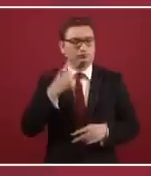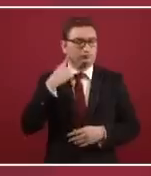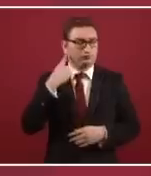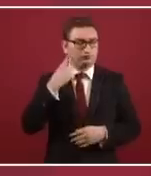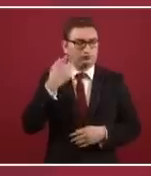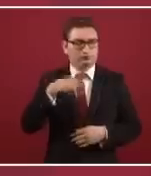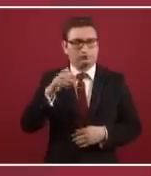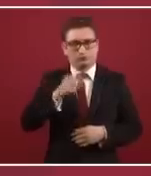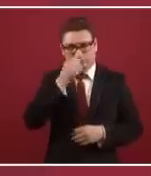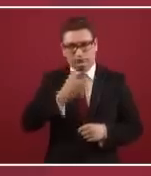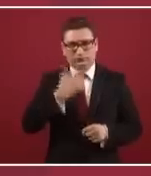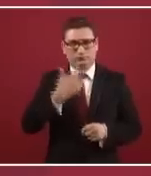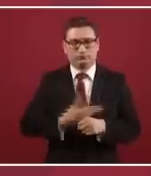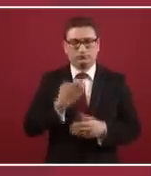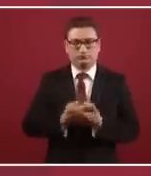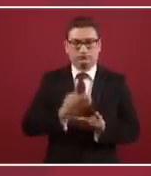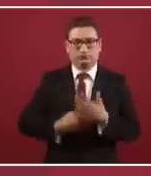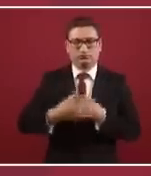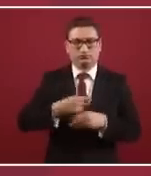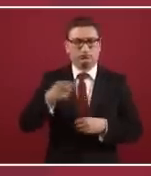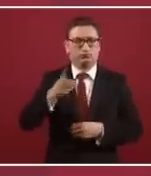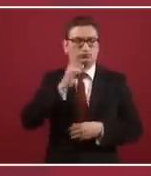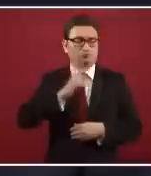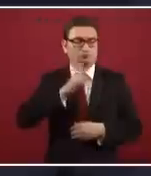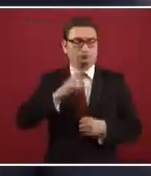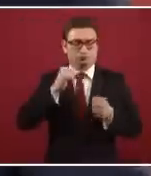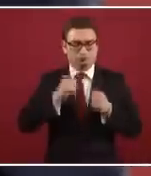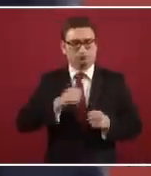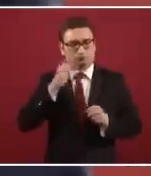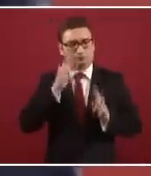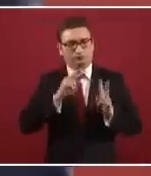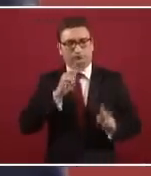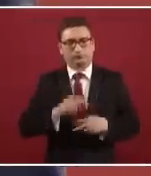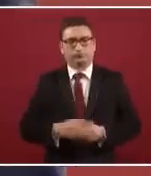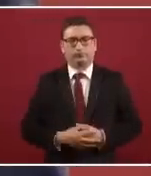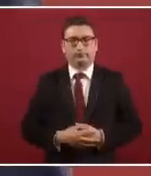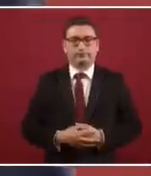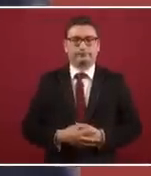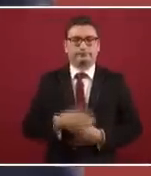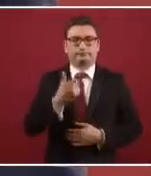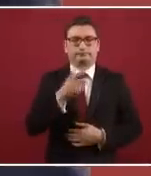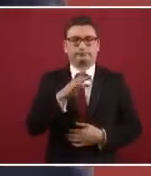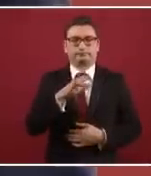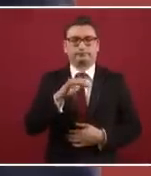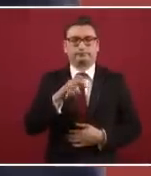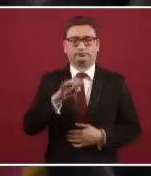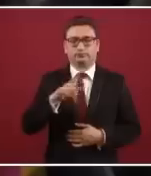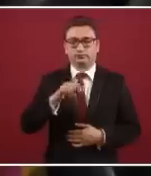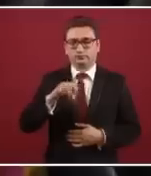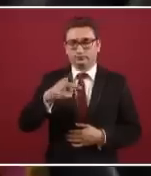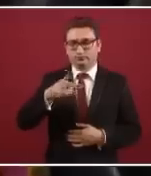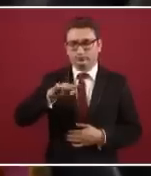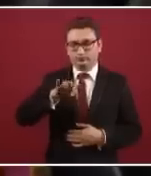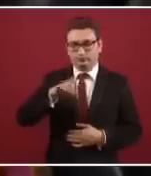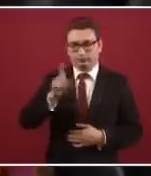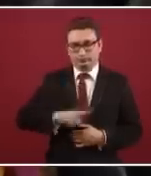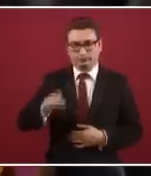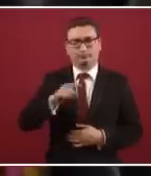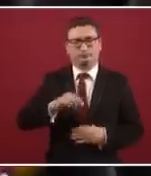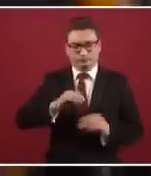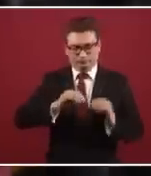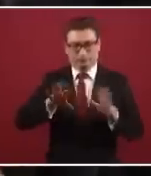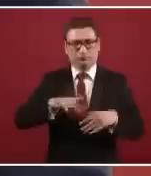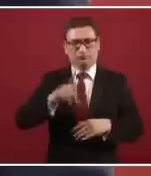La secretaria de Economía, seguramente, ¿sí? Graciela Márquez, y lo vamos a